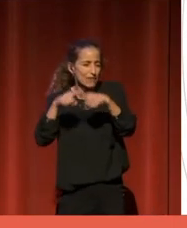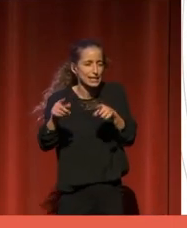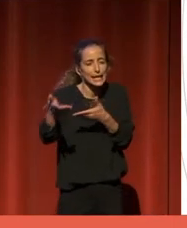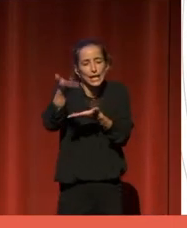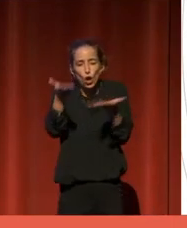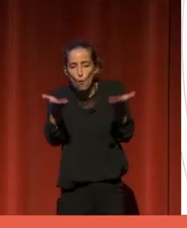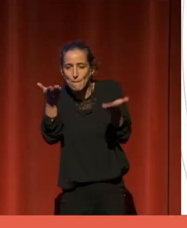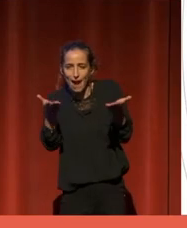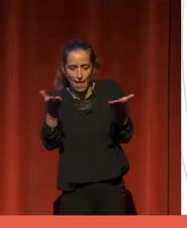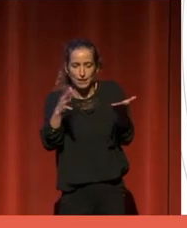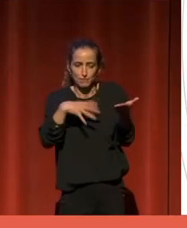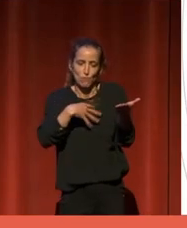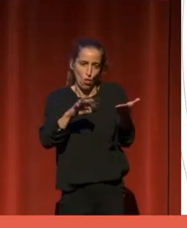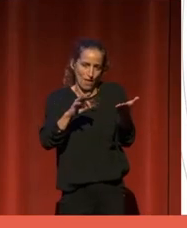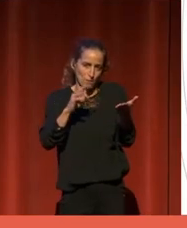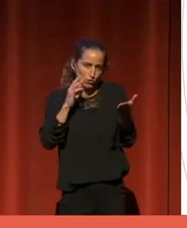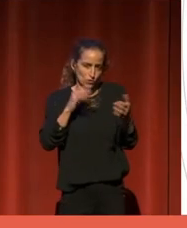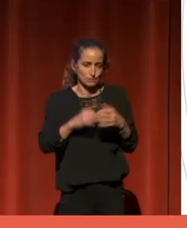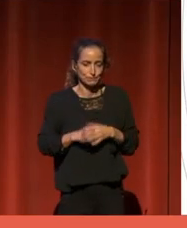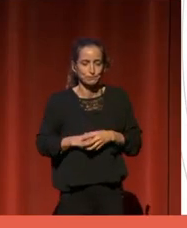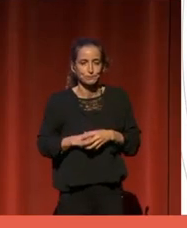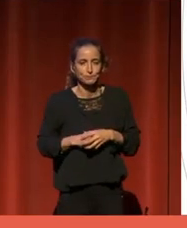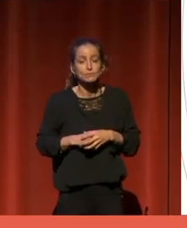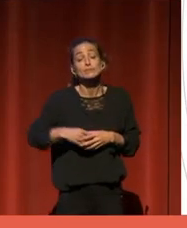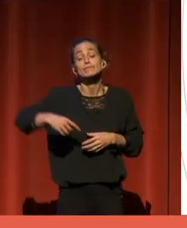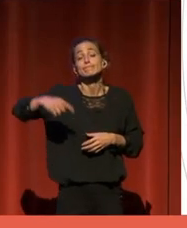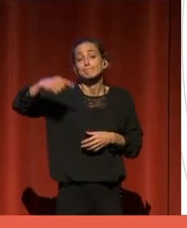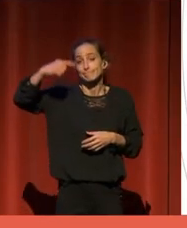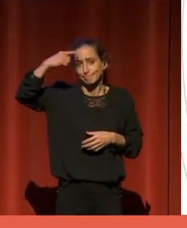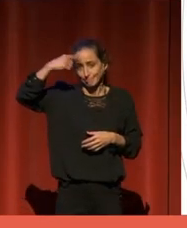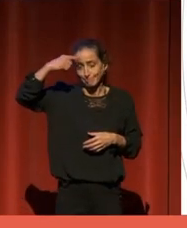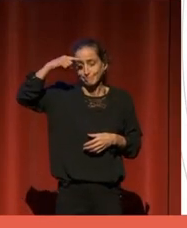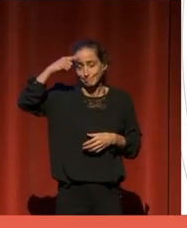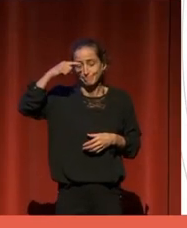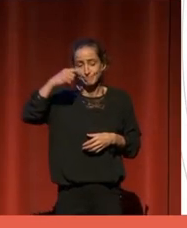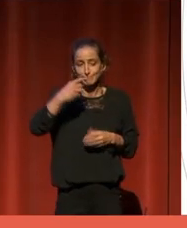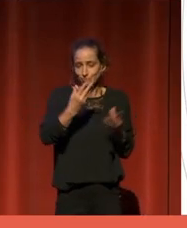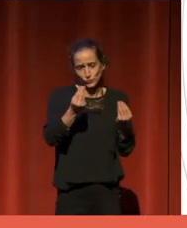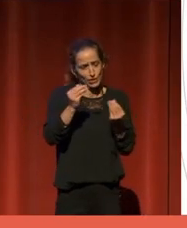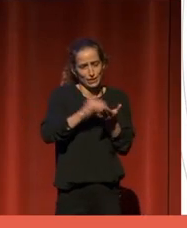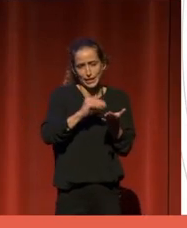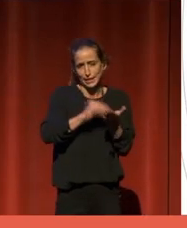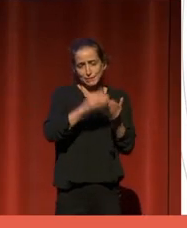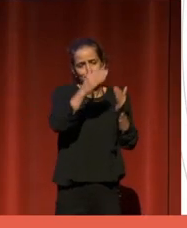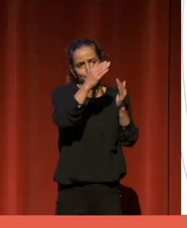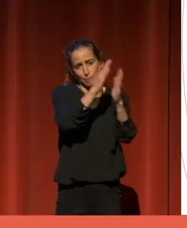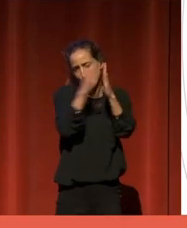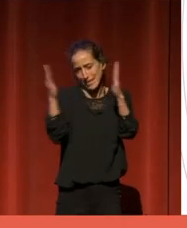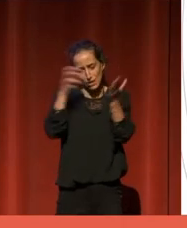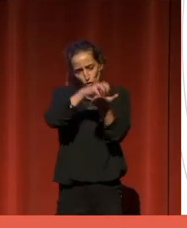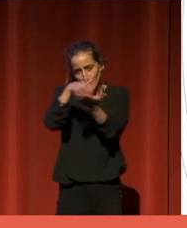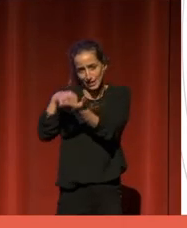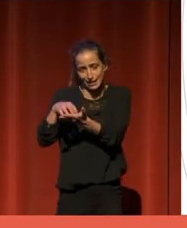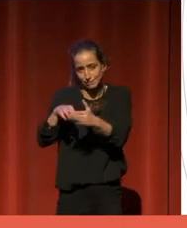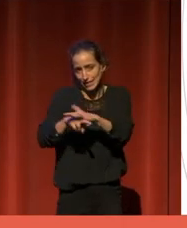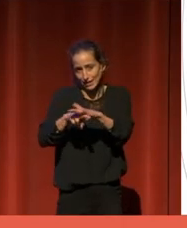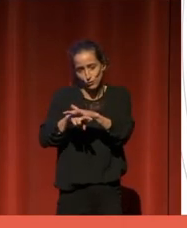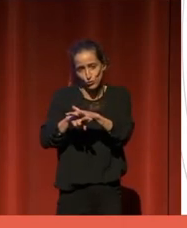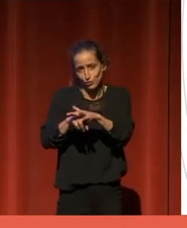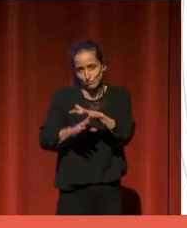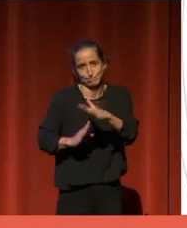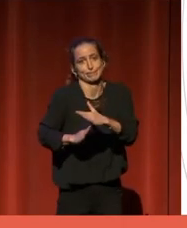de que a menudo los recursos son limitados en las bibliotecas y eh Hay